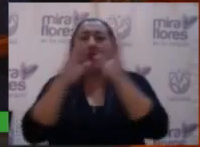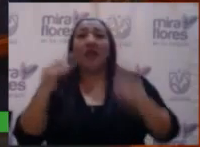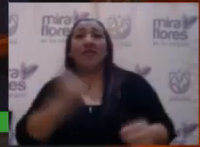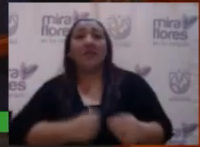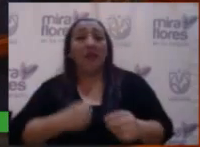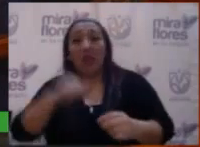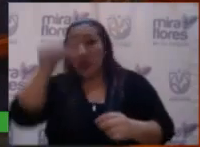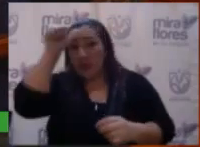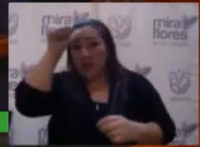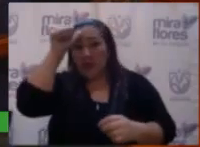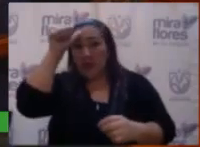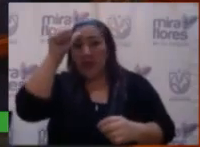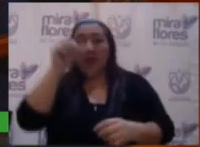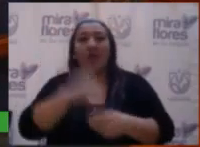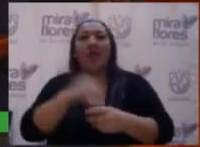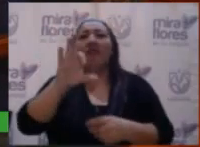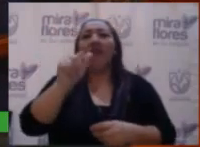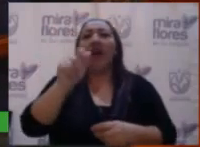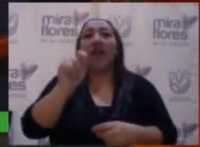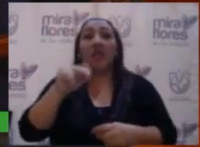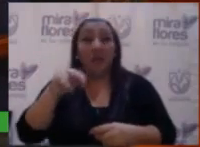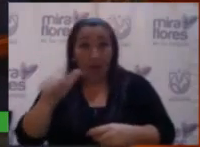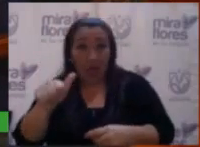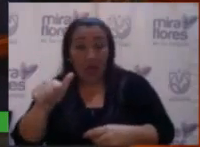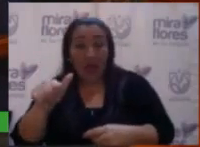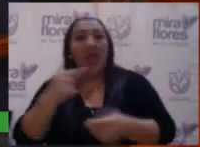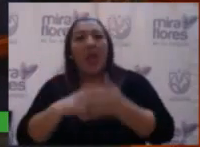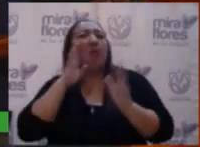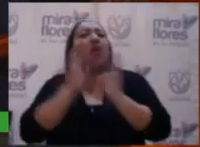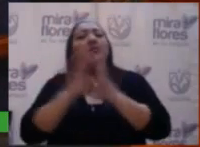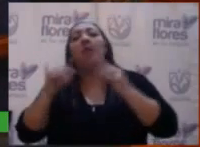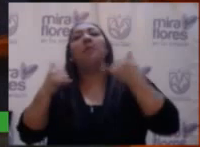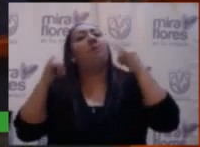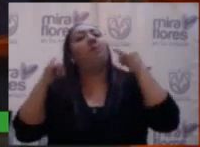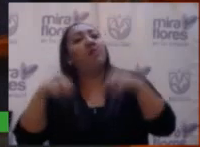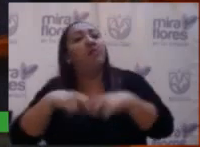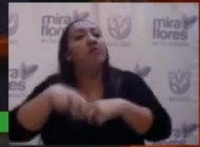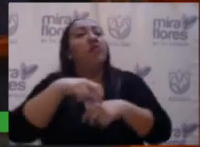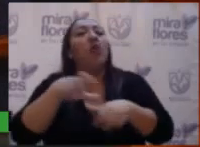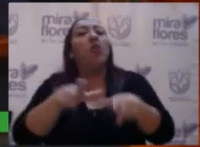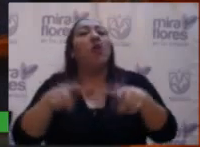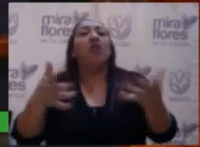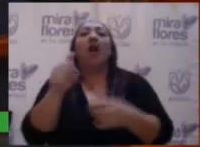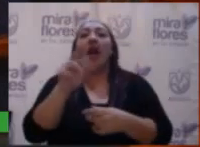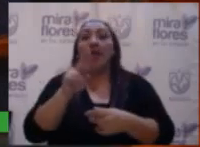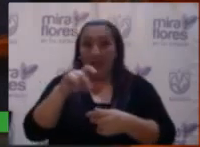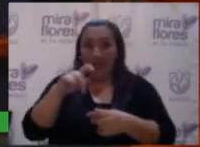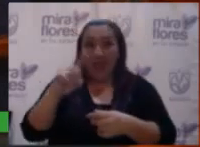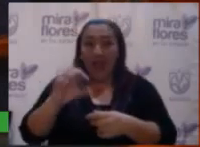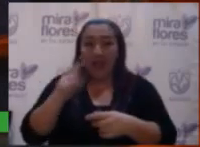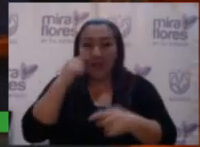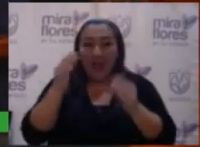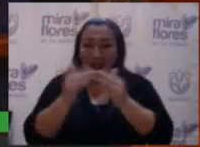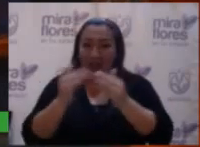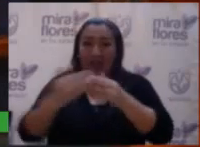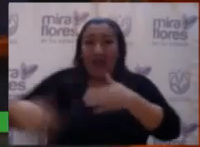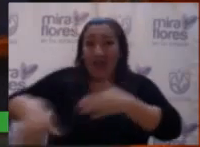domingo de Fátima que se paseen por la avenida Armendáriz donde es estrecha la calle